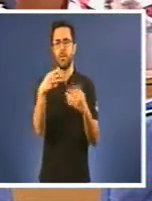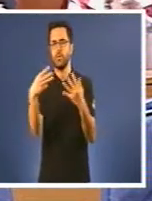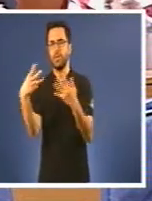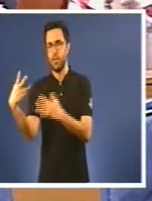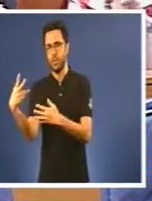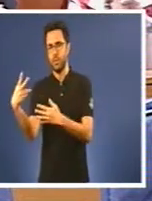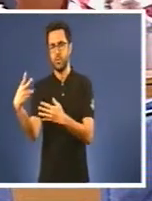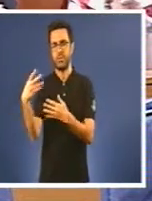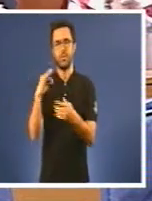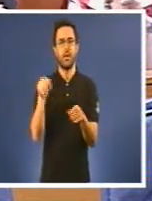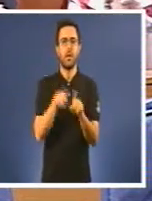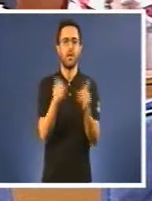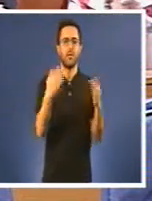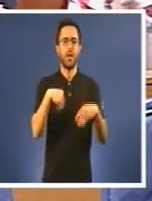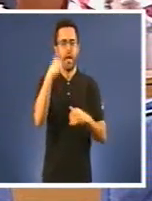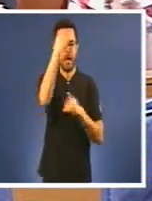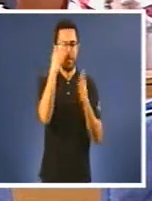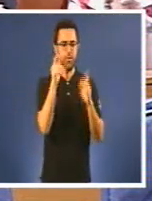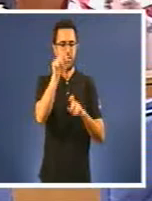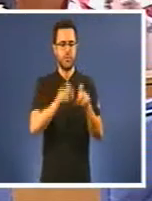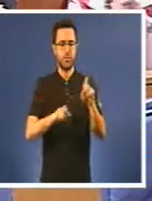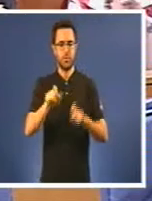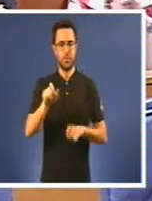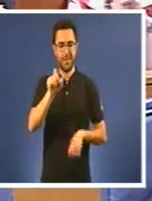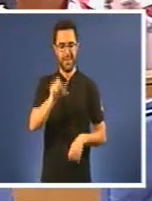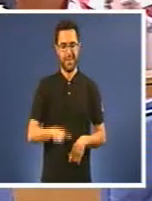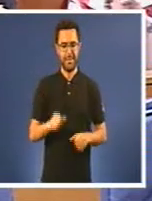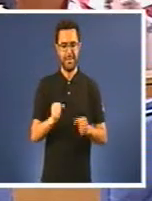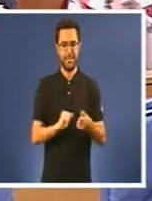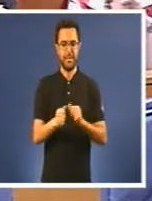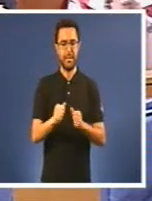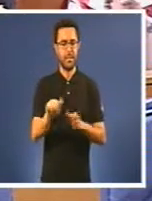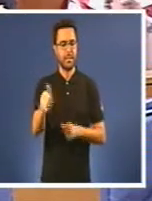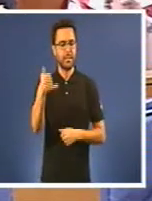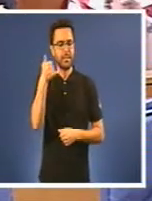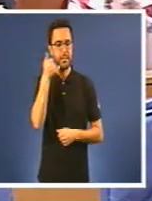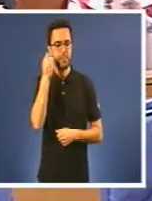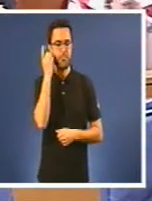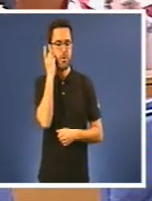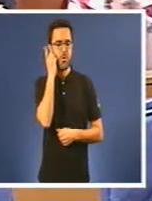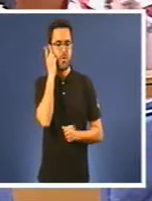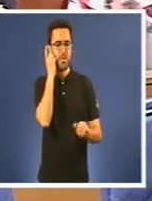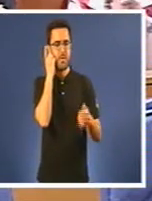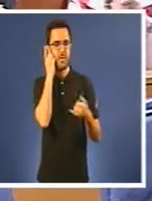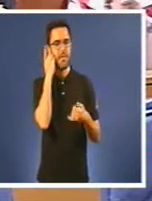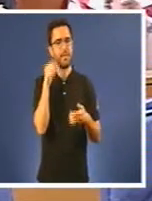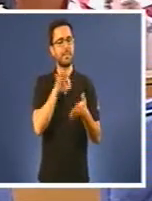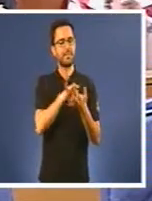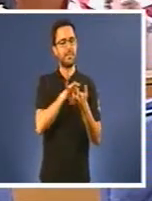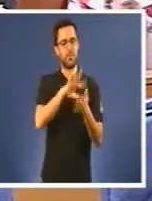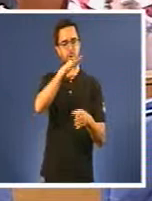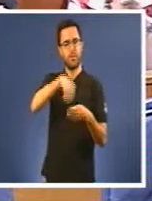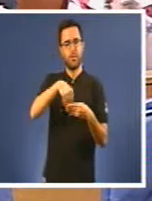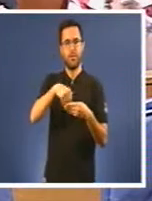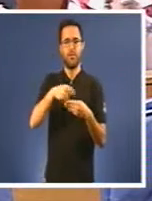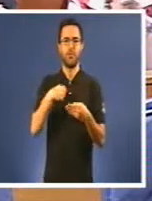falta de atención del personal de conducción al responder este una llamada telefónica de servicio del propio tren, proveniente